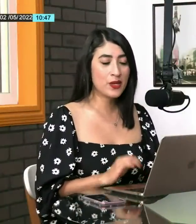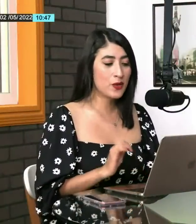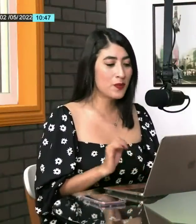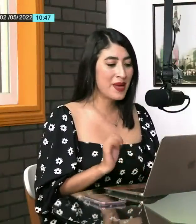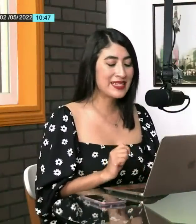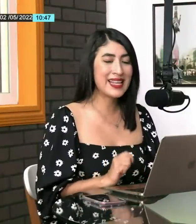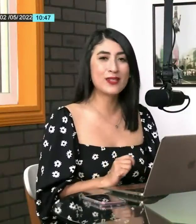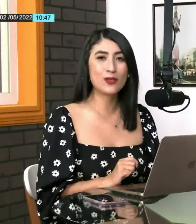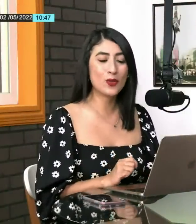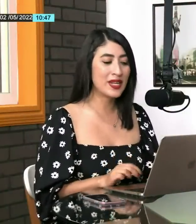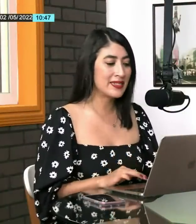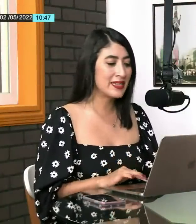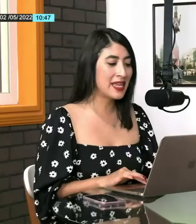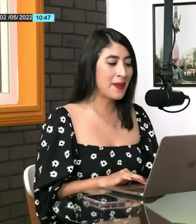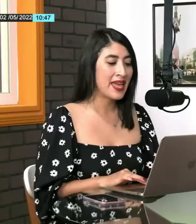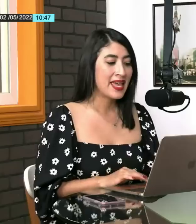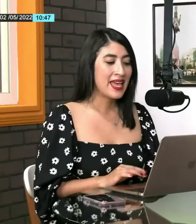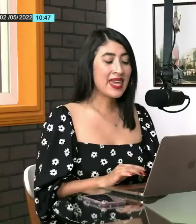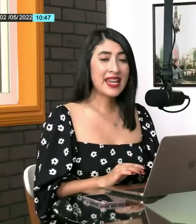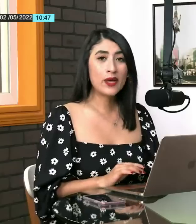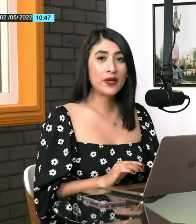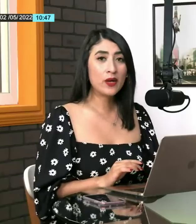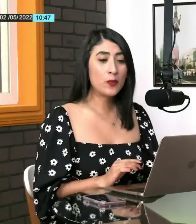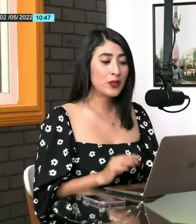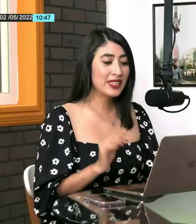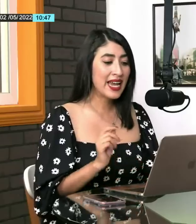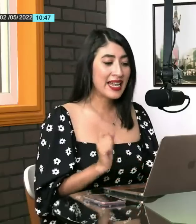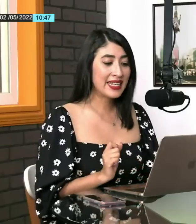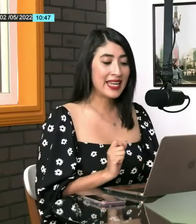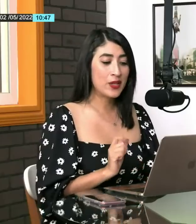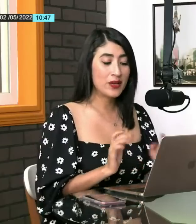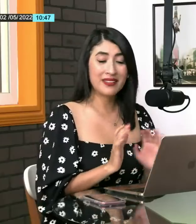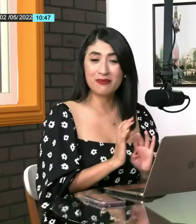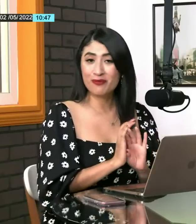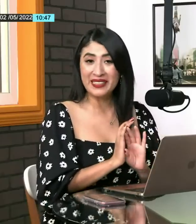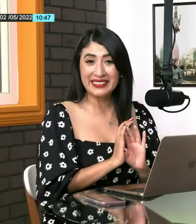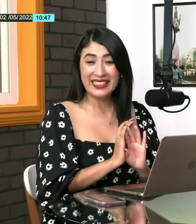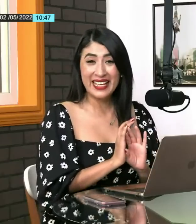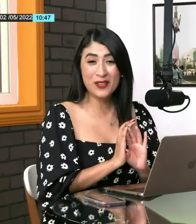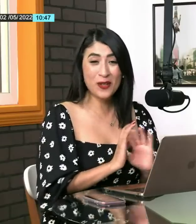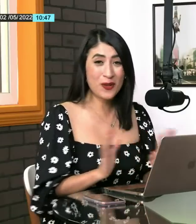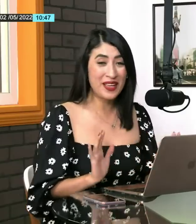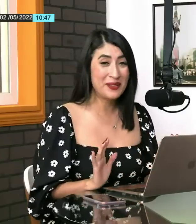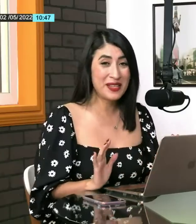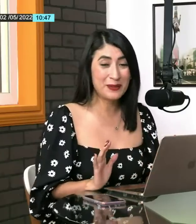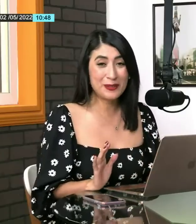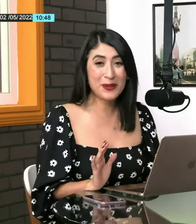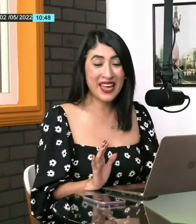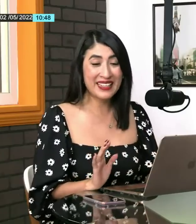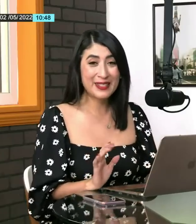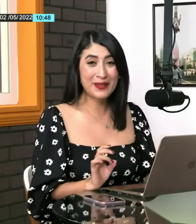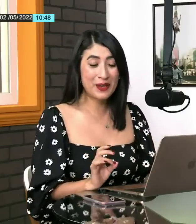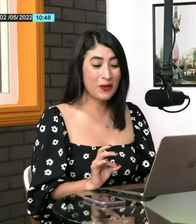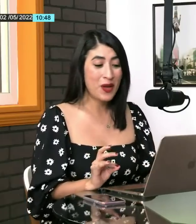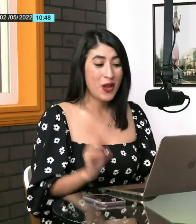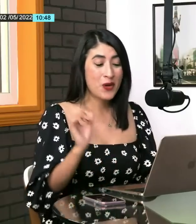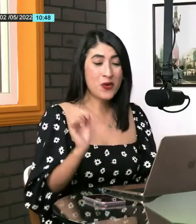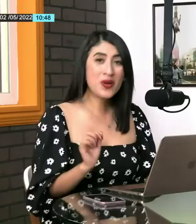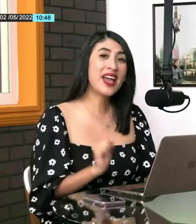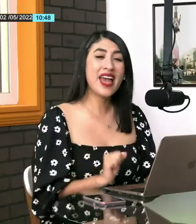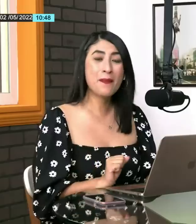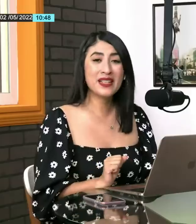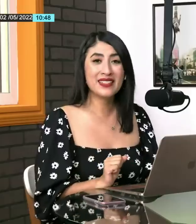también dio más datos sobre este tema ella agregó que grupo scarlett que pues en todo en toda su historia ha sido dijo